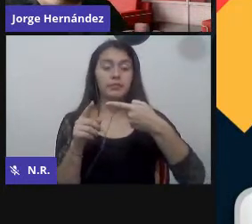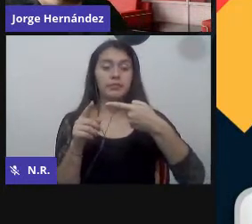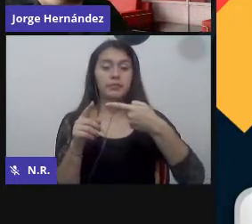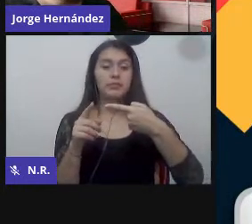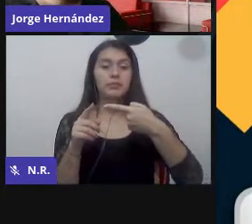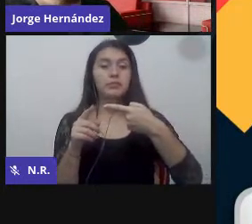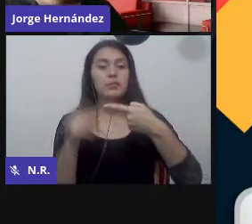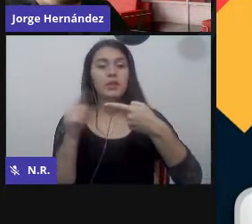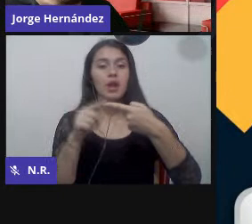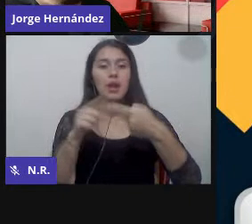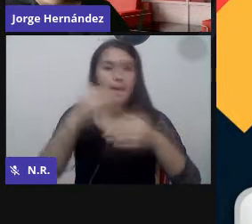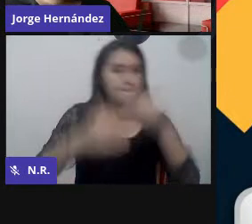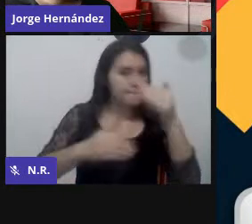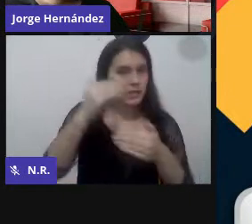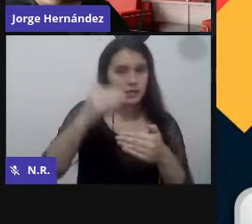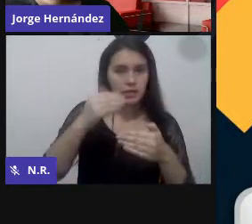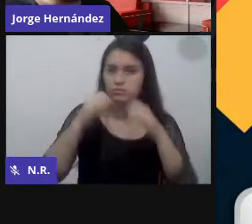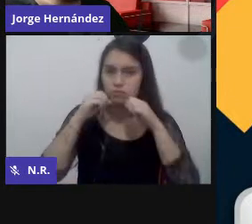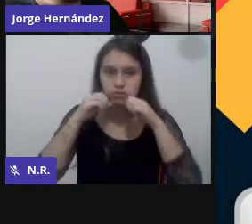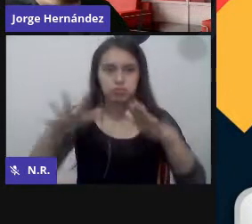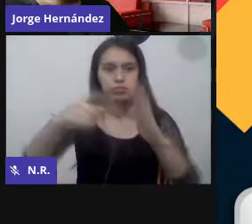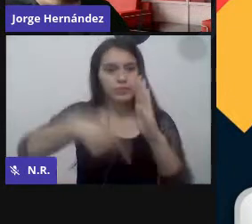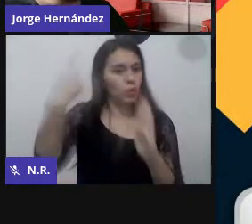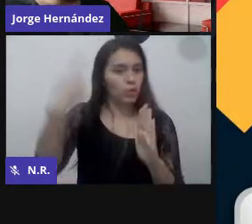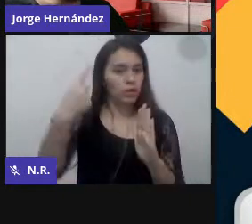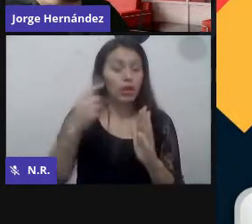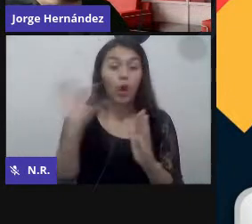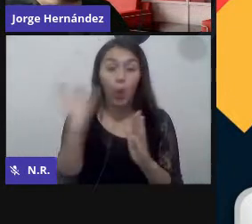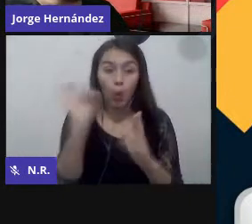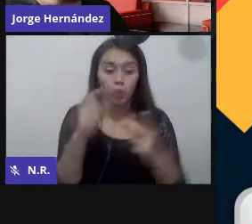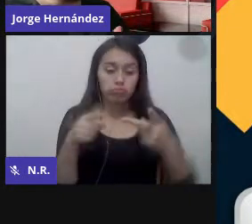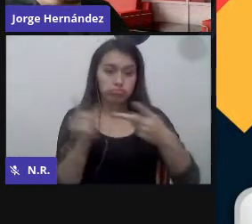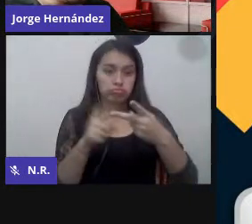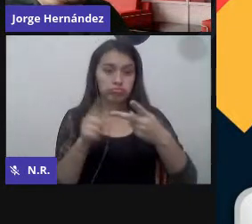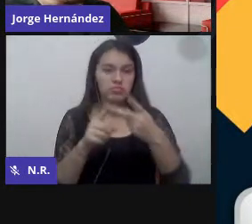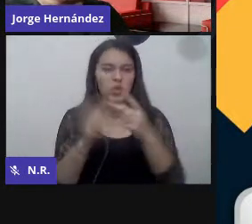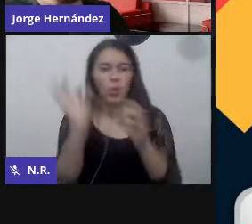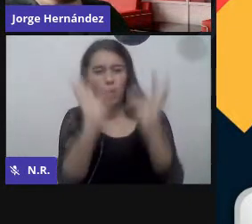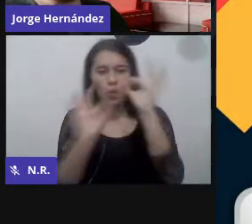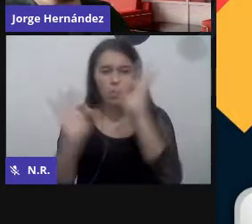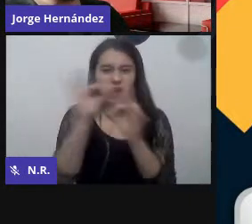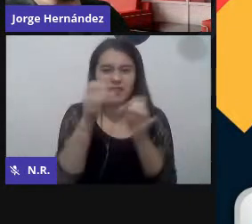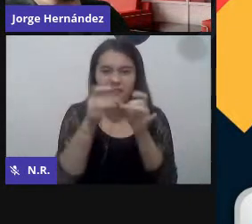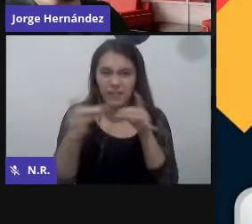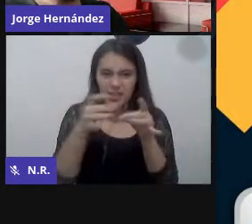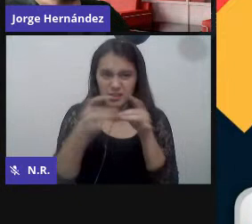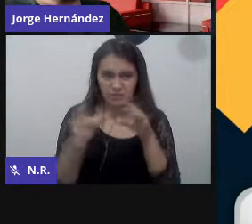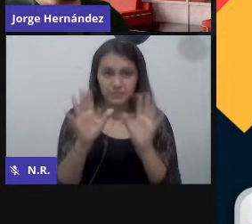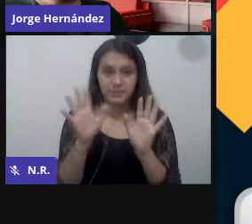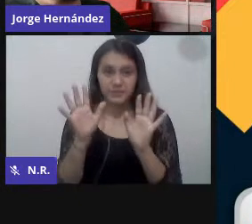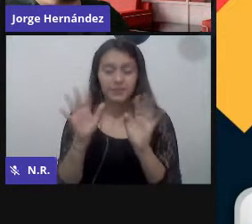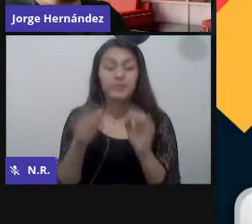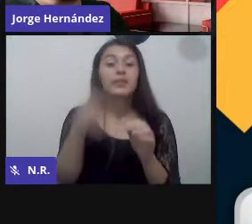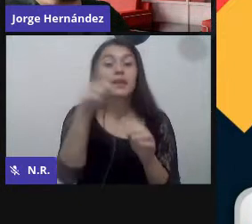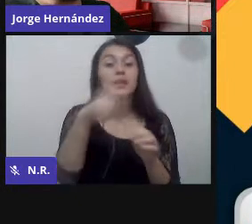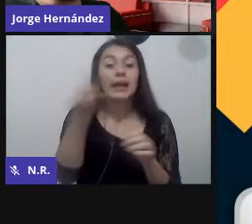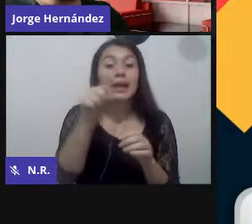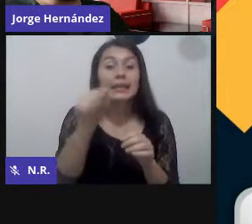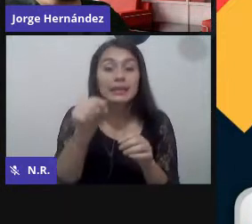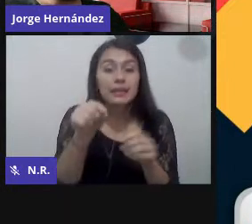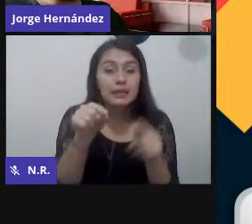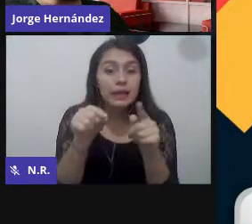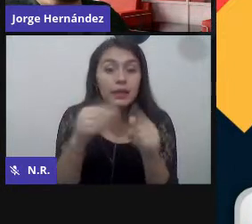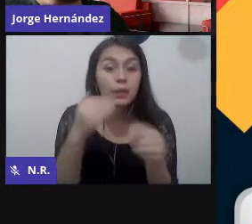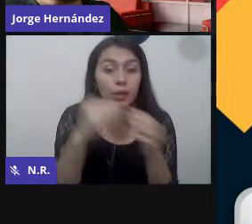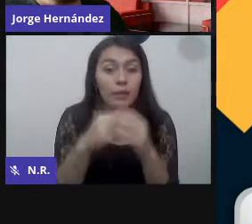iniciar el directo o pueden programarlo. Entonces, digamos que aquí en los mensajes nos están preguntando